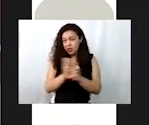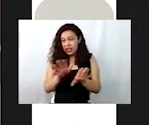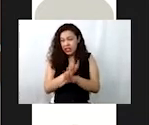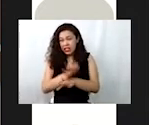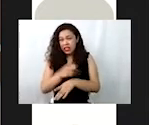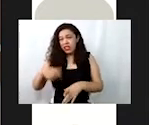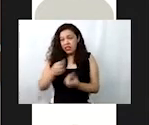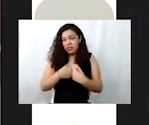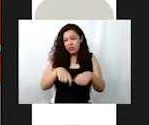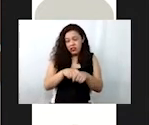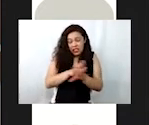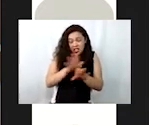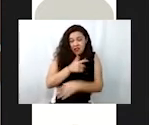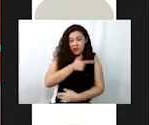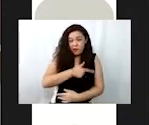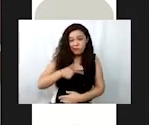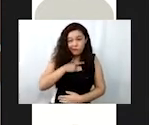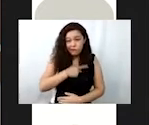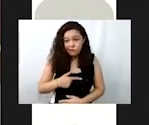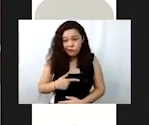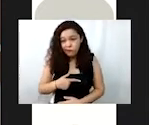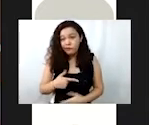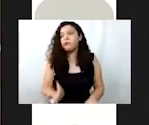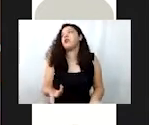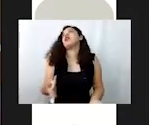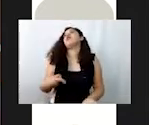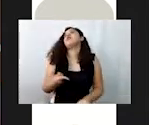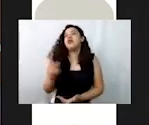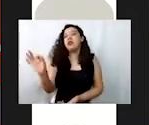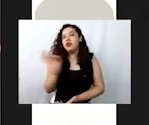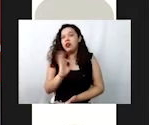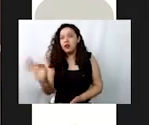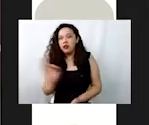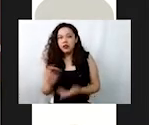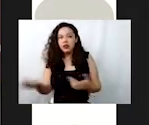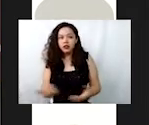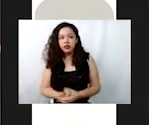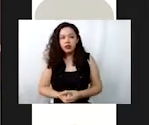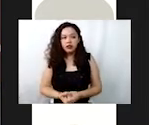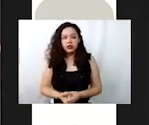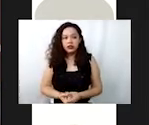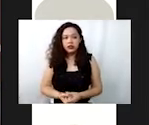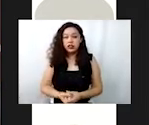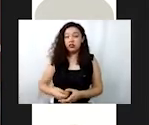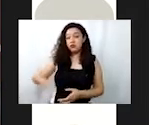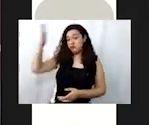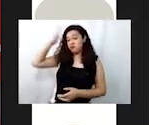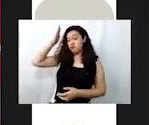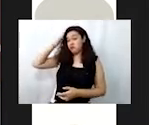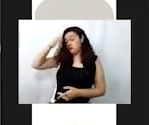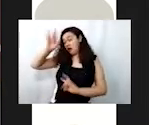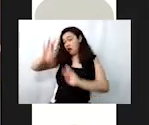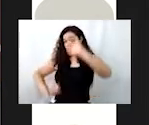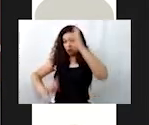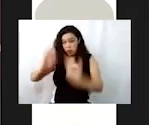sociedad, pero a lo mejor nadie quiere ser la cabeza de la revolución. Y yo creo que a día